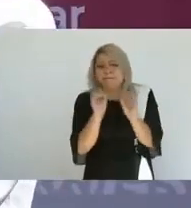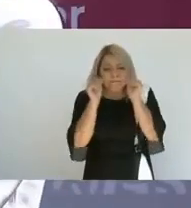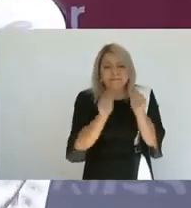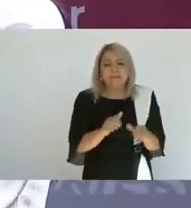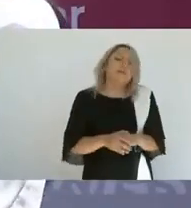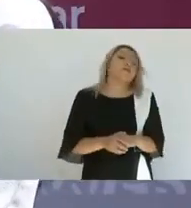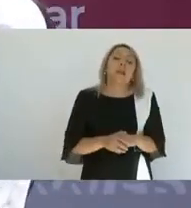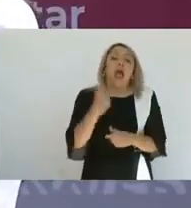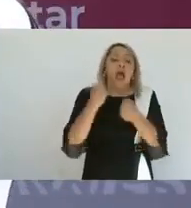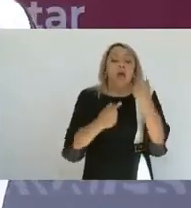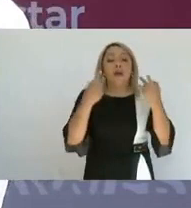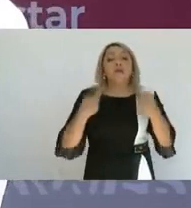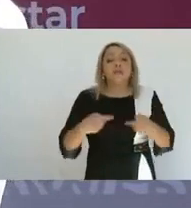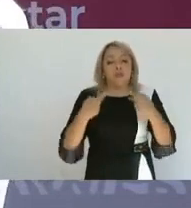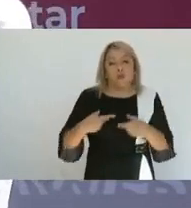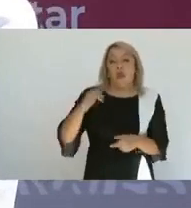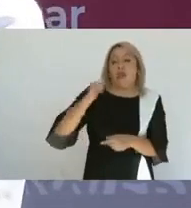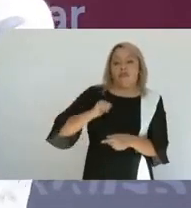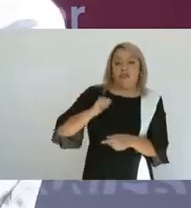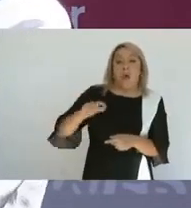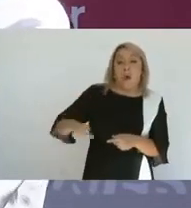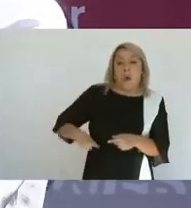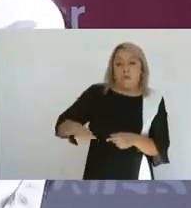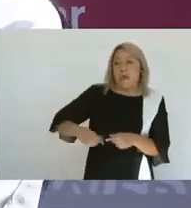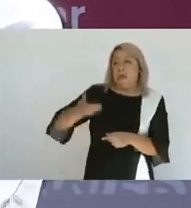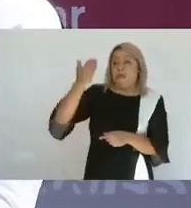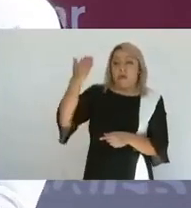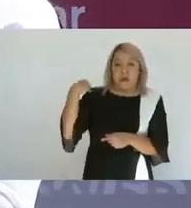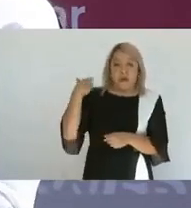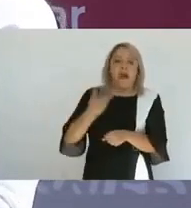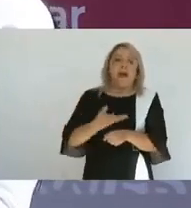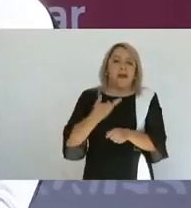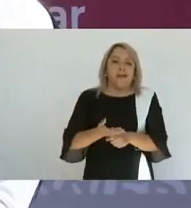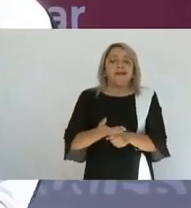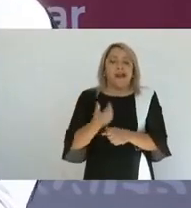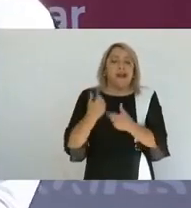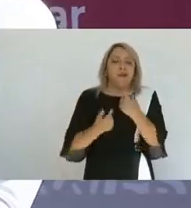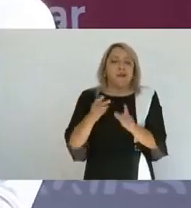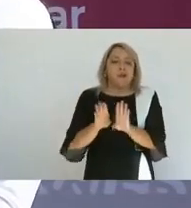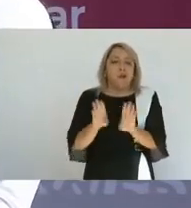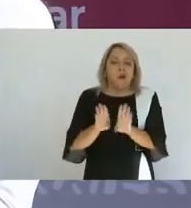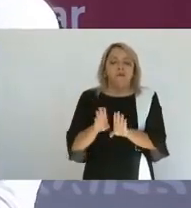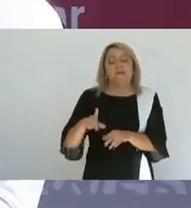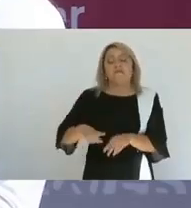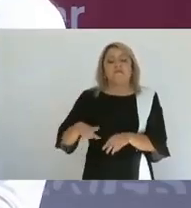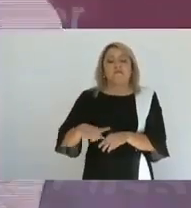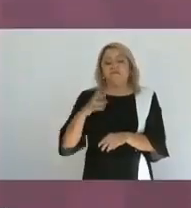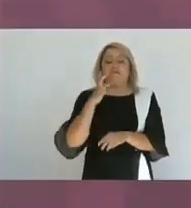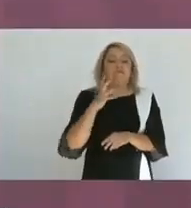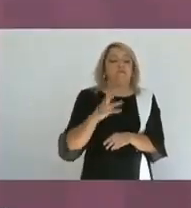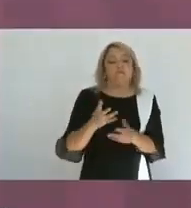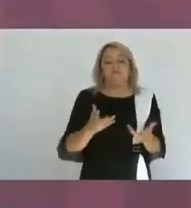ayer son los conservadores de hoy. Pero gracias a la voluntad del pueblo esto se terminó. Y